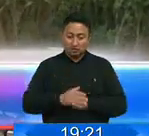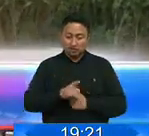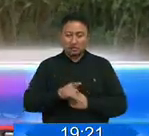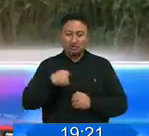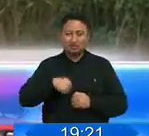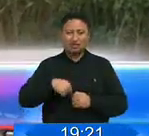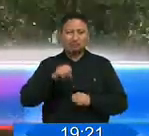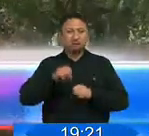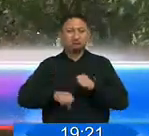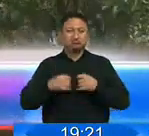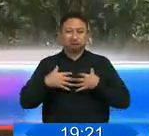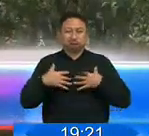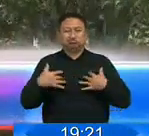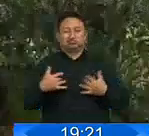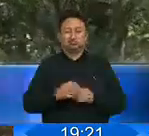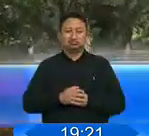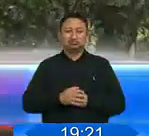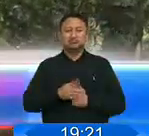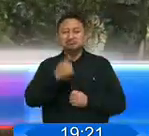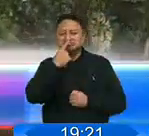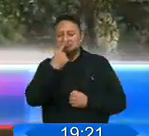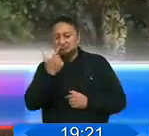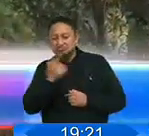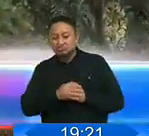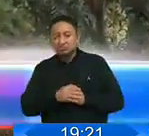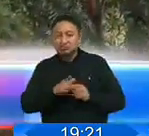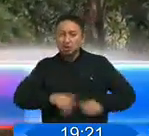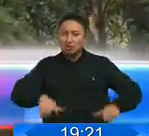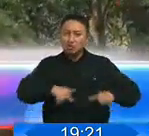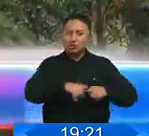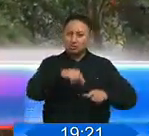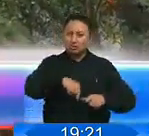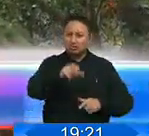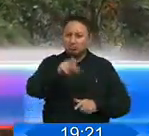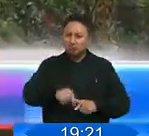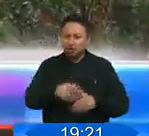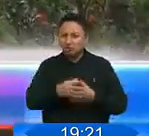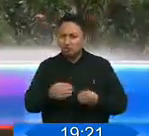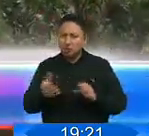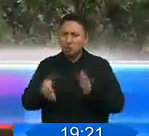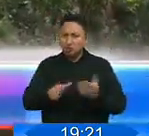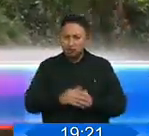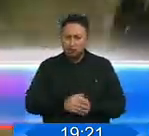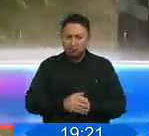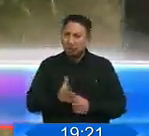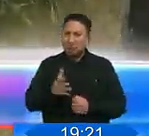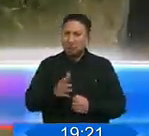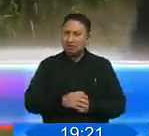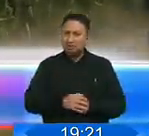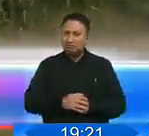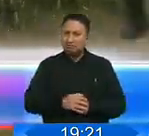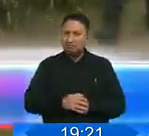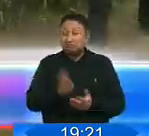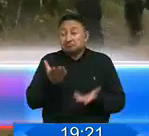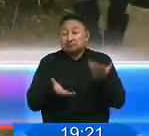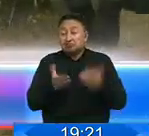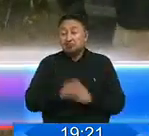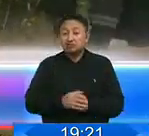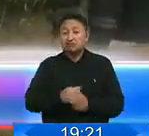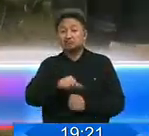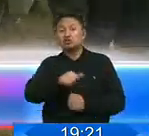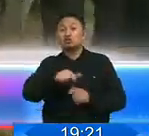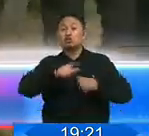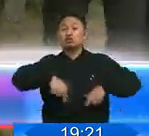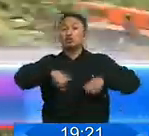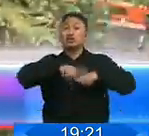en descomposición los curiosos indicaron que por el sector no se han enterado de alguna persona desaparecida todo hace presumir que bajó